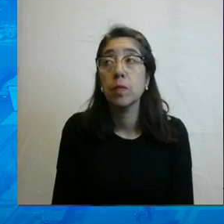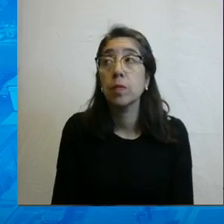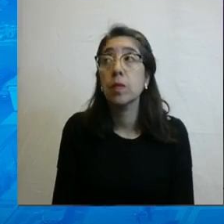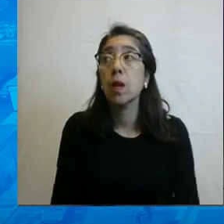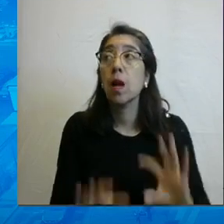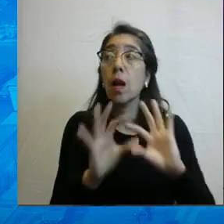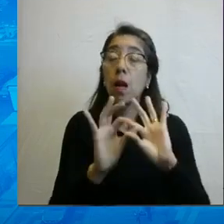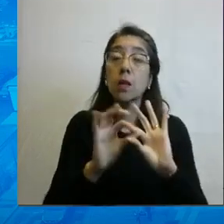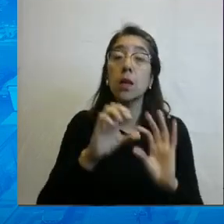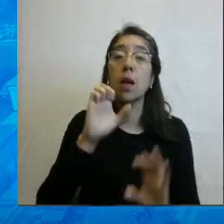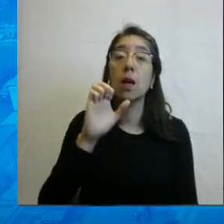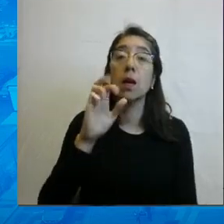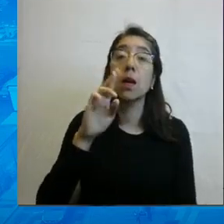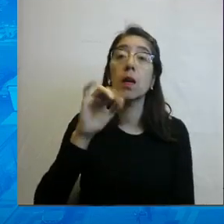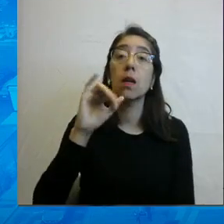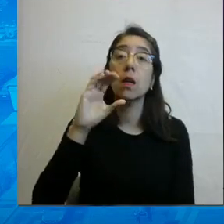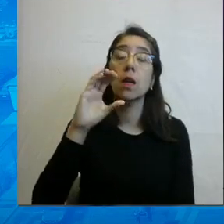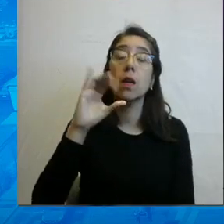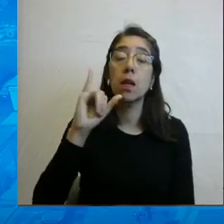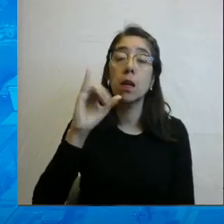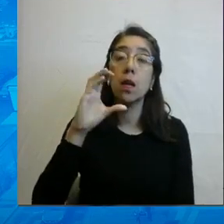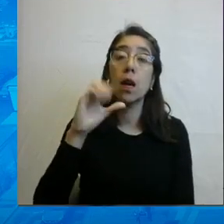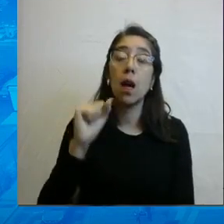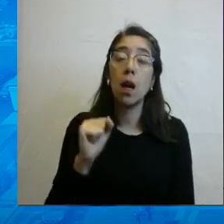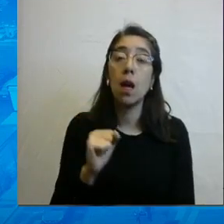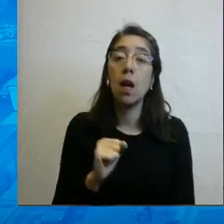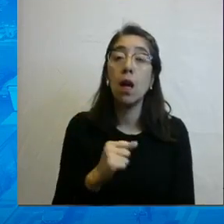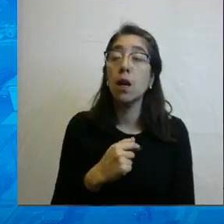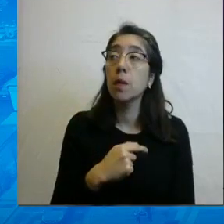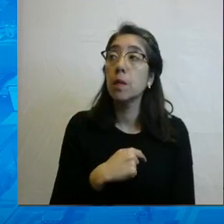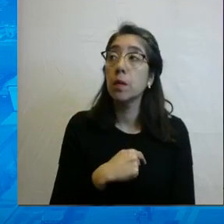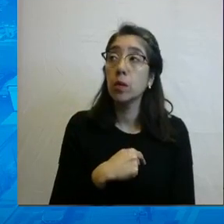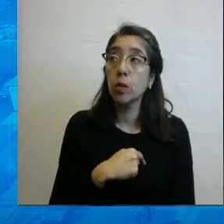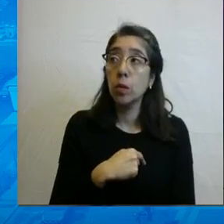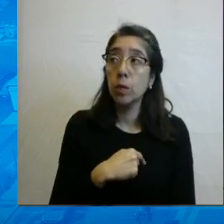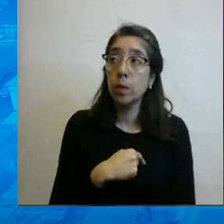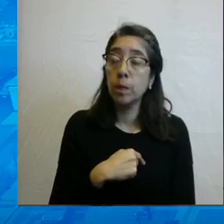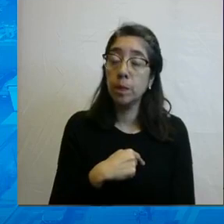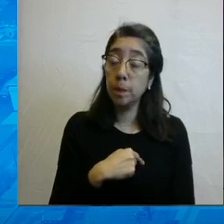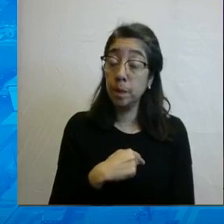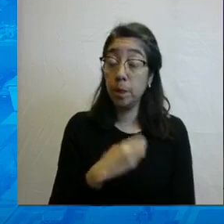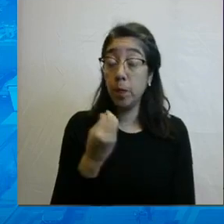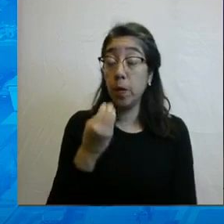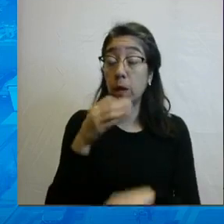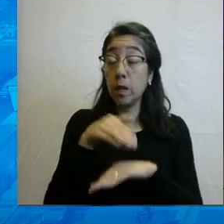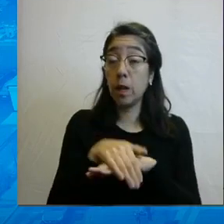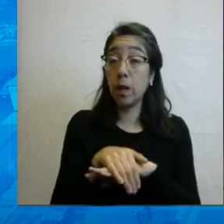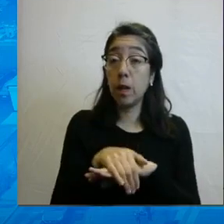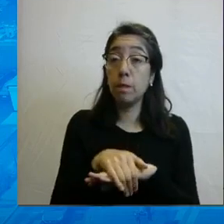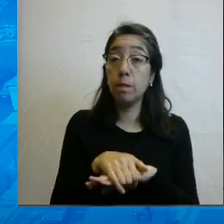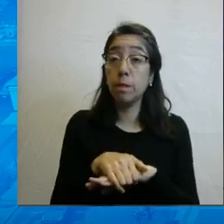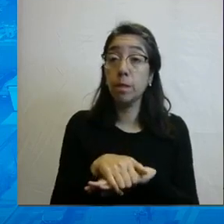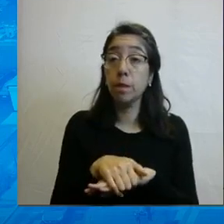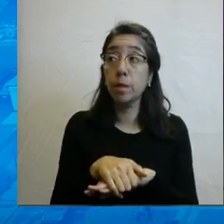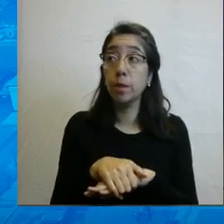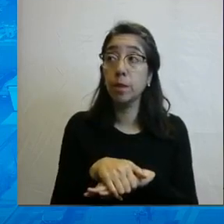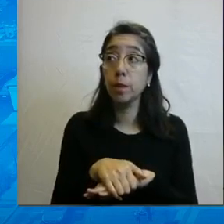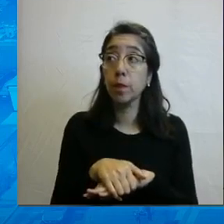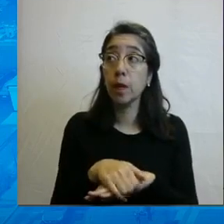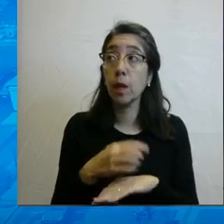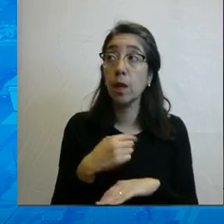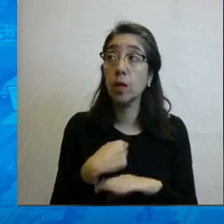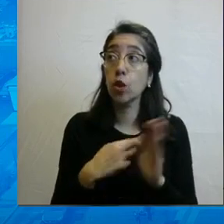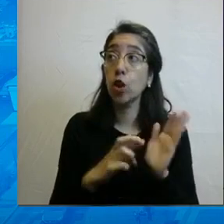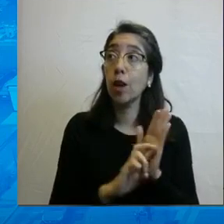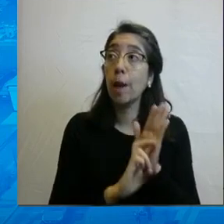Gracias, Erika. Buenas tardes, señor alcalde subrogante, señores concejales. Gracias. Bueno, yo venimos en representación